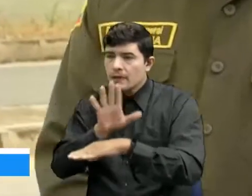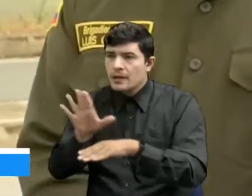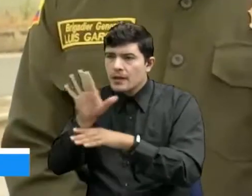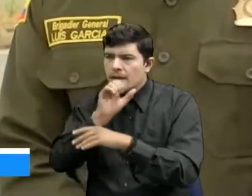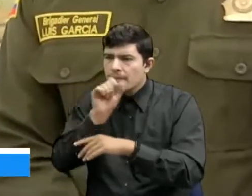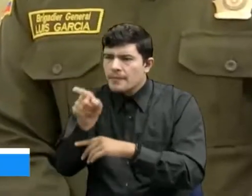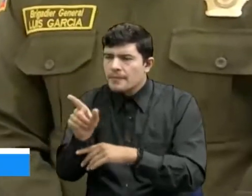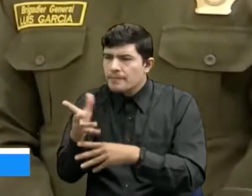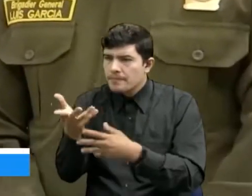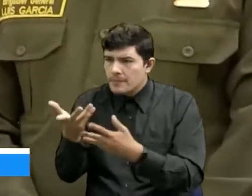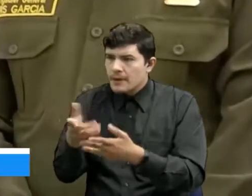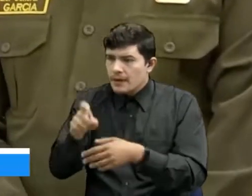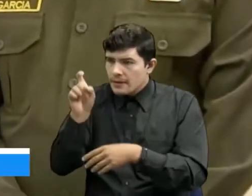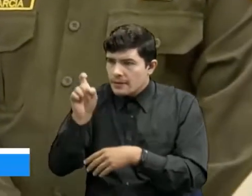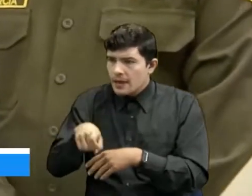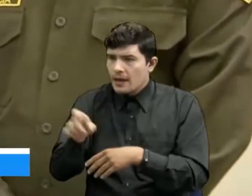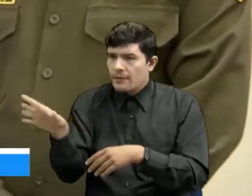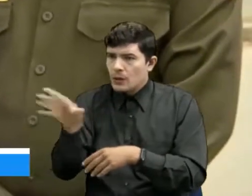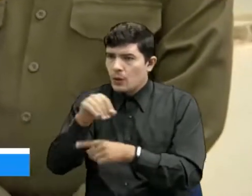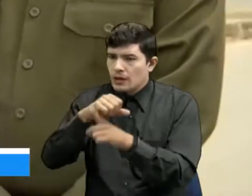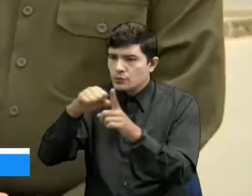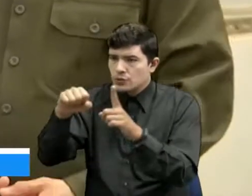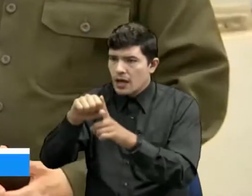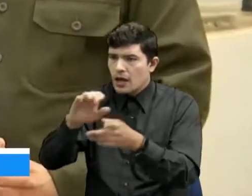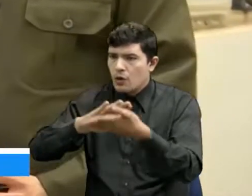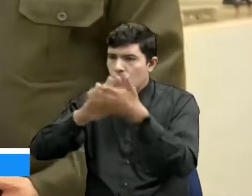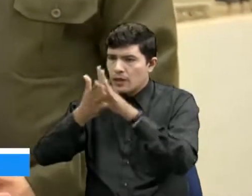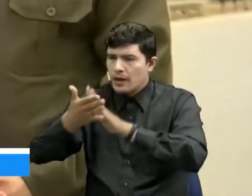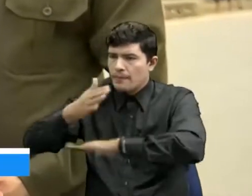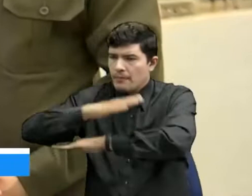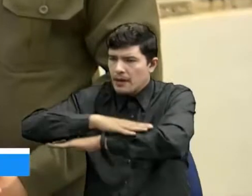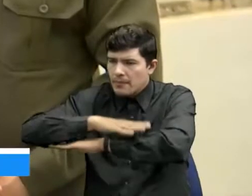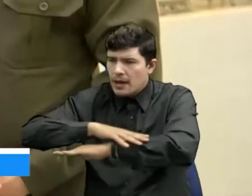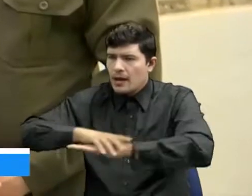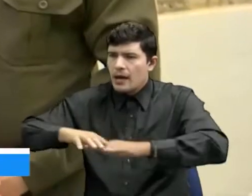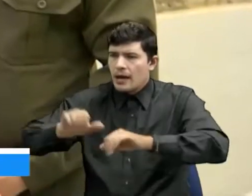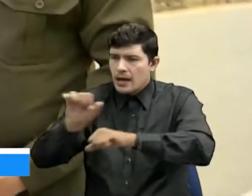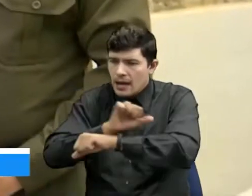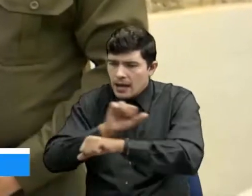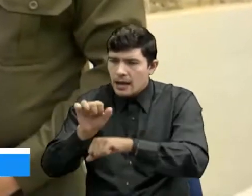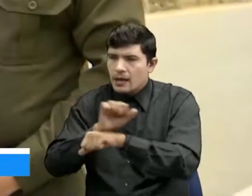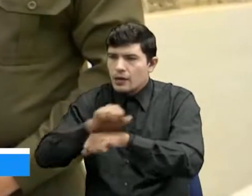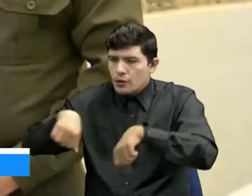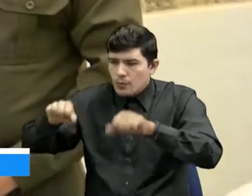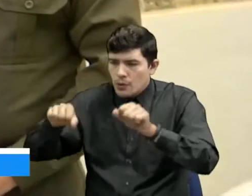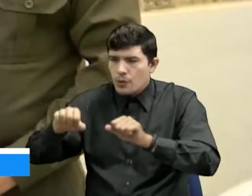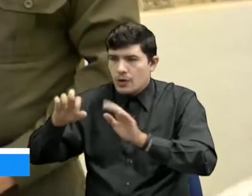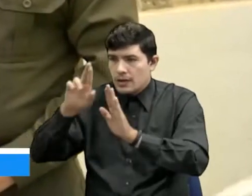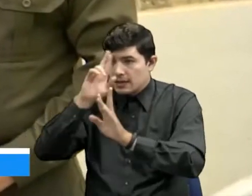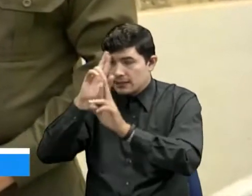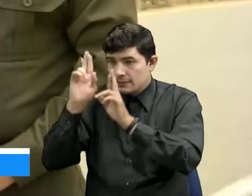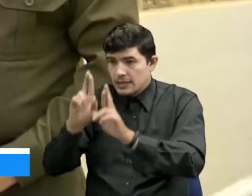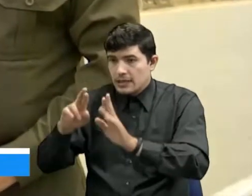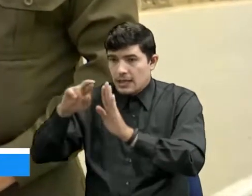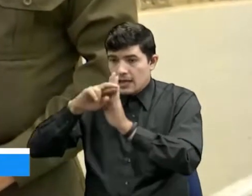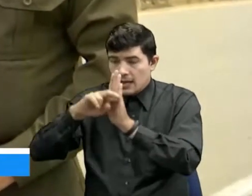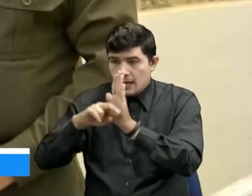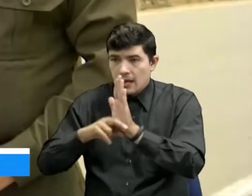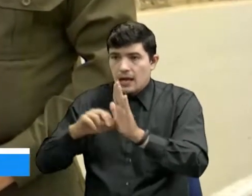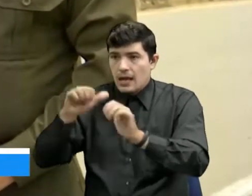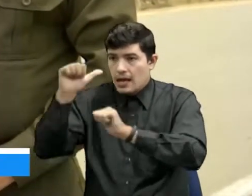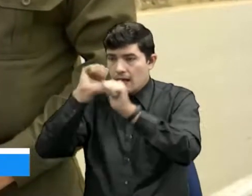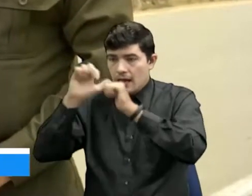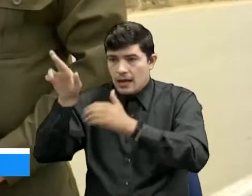haber comportamiento también de la gente con sus vehículos, con sus motocicletas, respetar pues la ley seca, la venta también